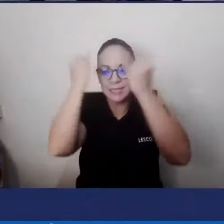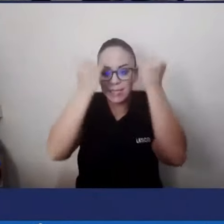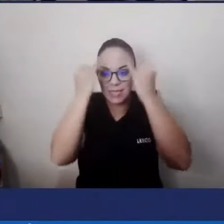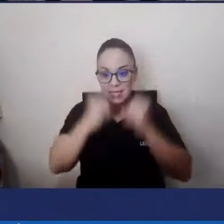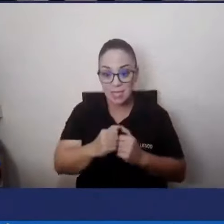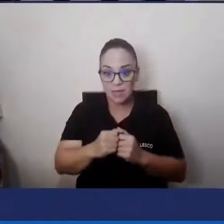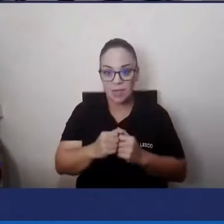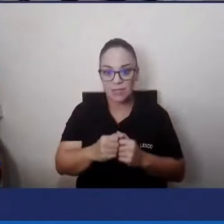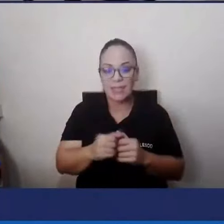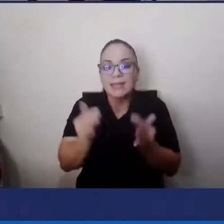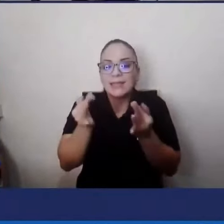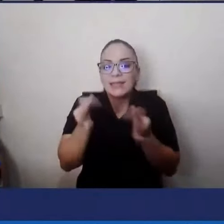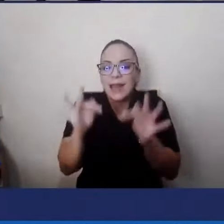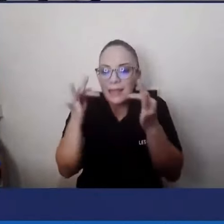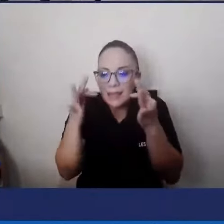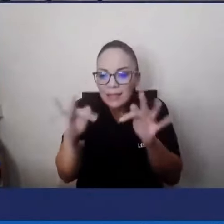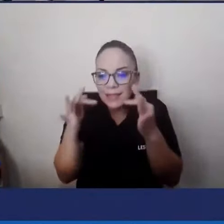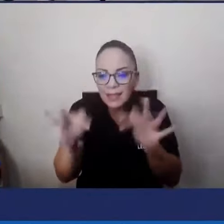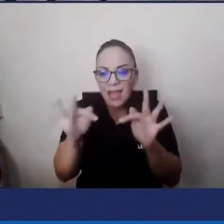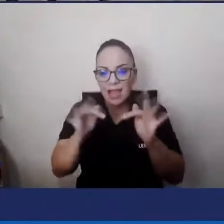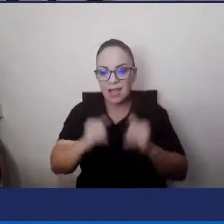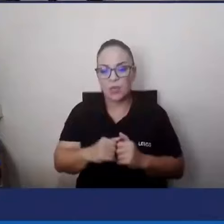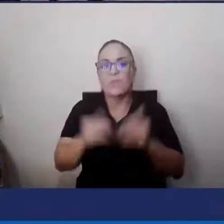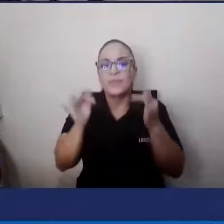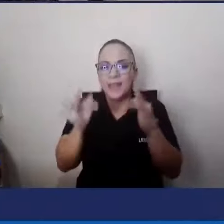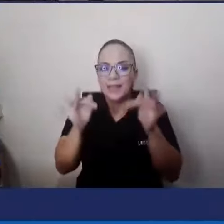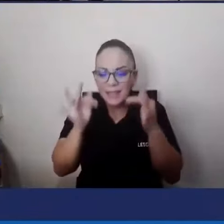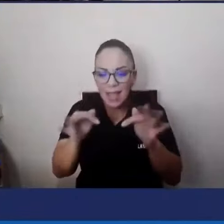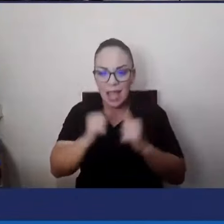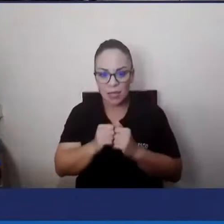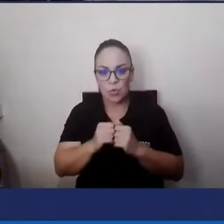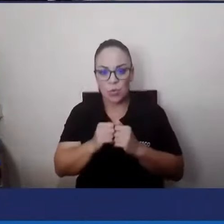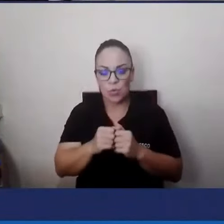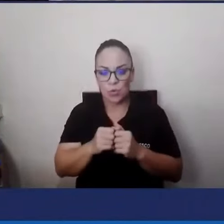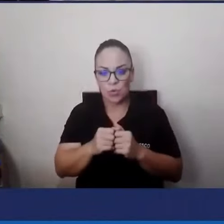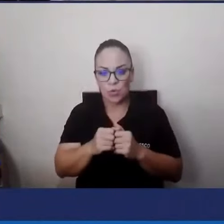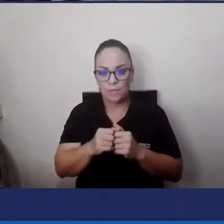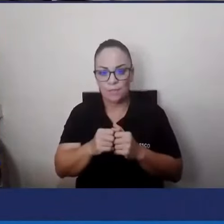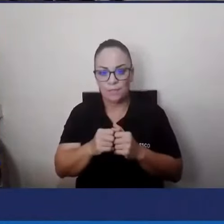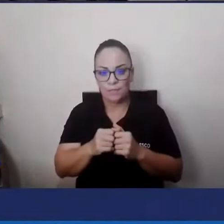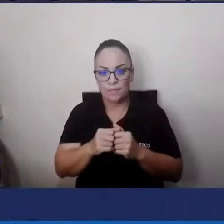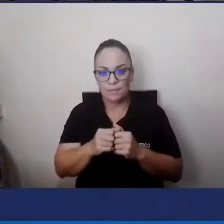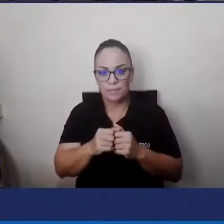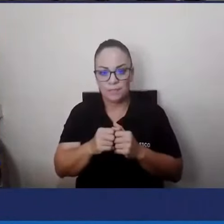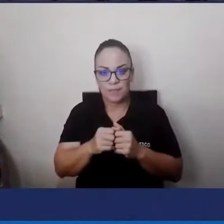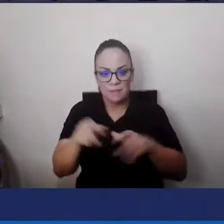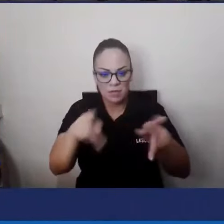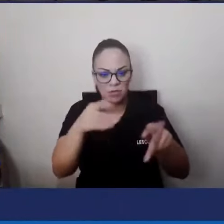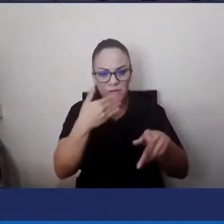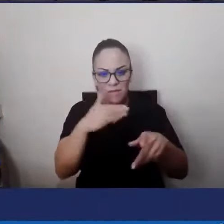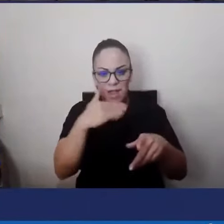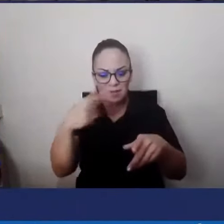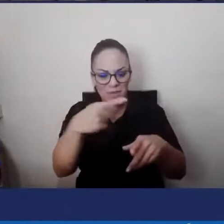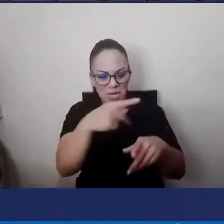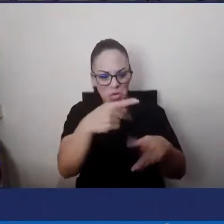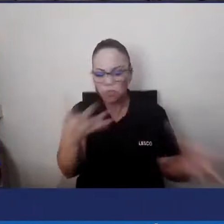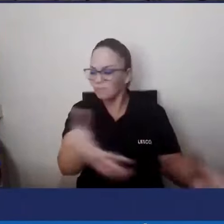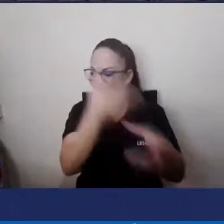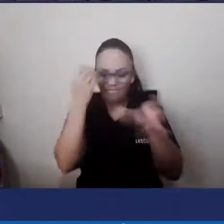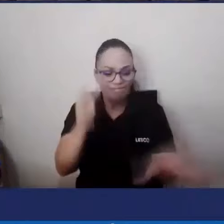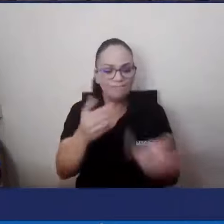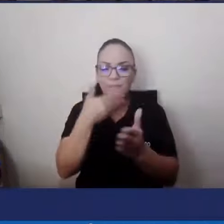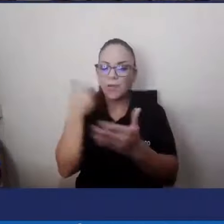intentaron sacar de las calles a los sujetos más peligrosos para la